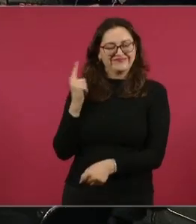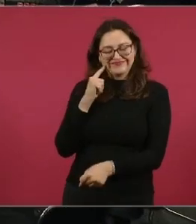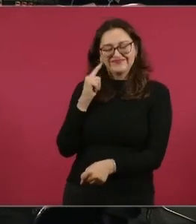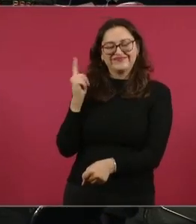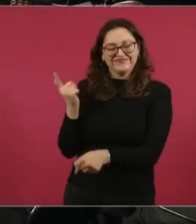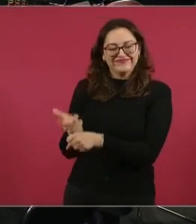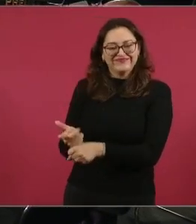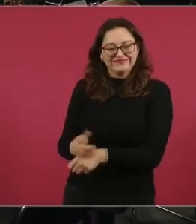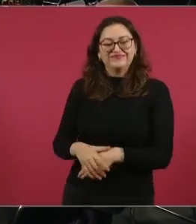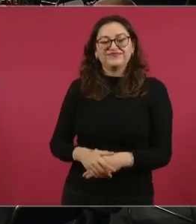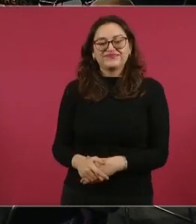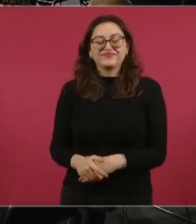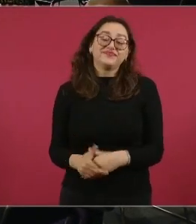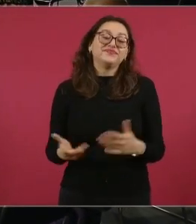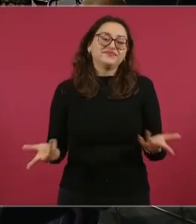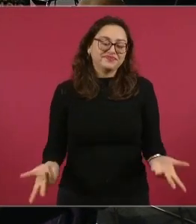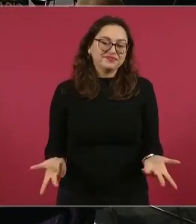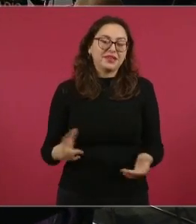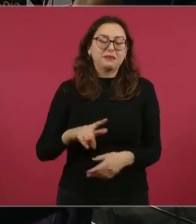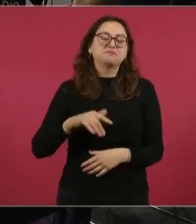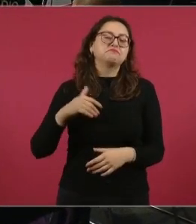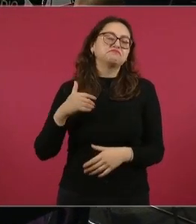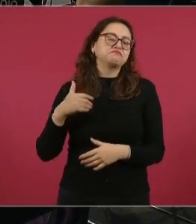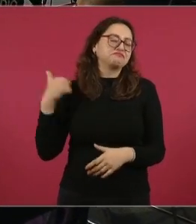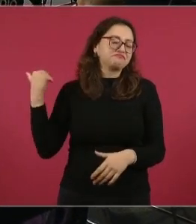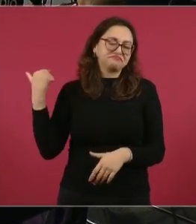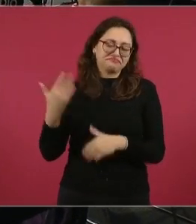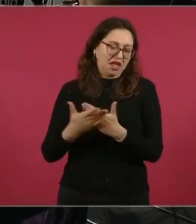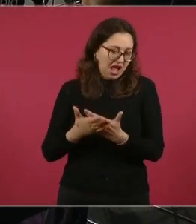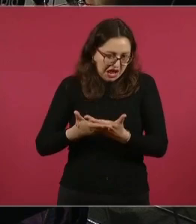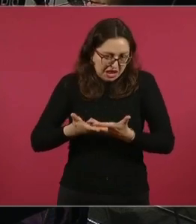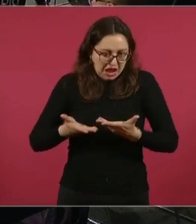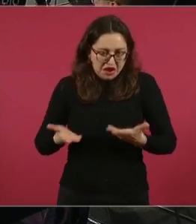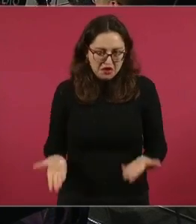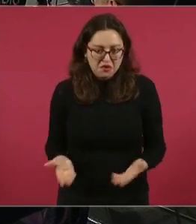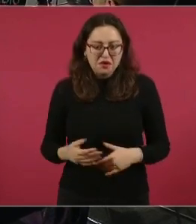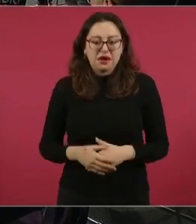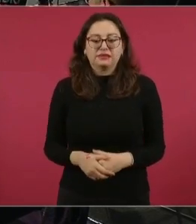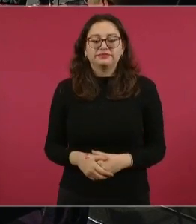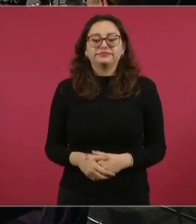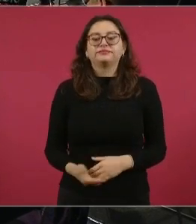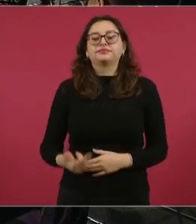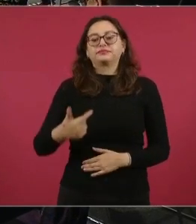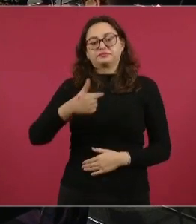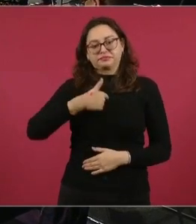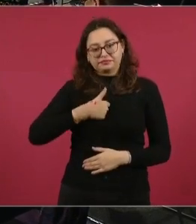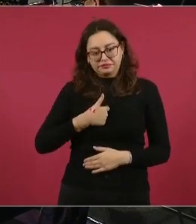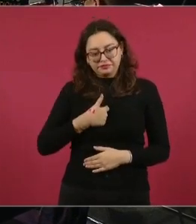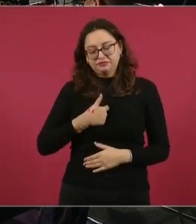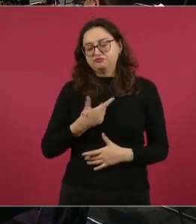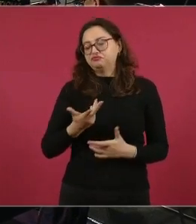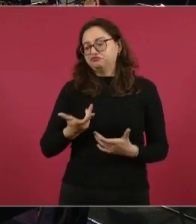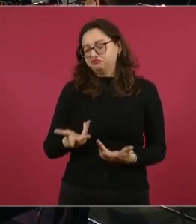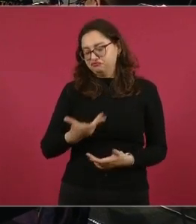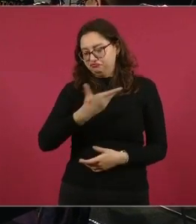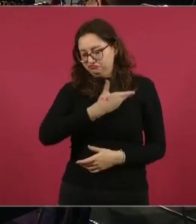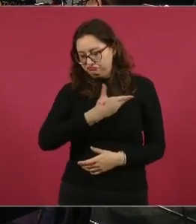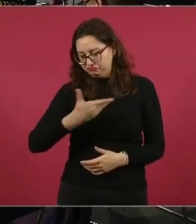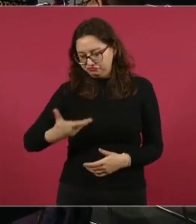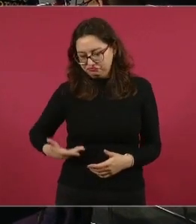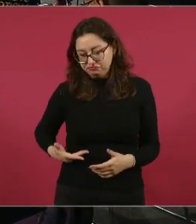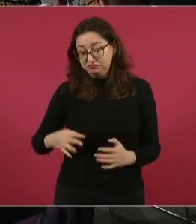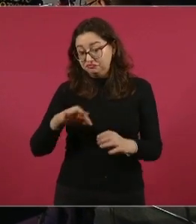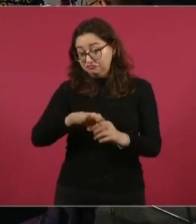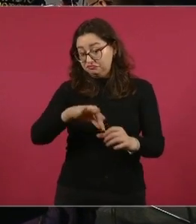miembros del gabinete, pues desde antes de la elección los di a conocer quiénes iban a